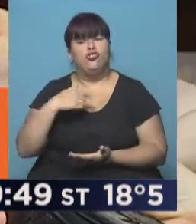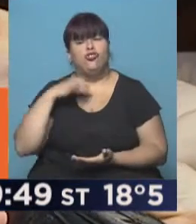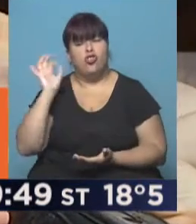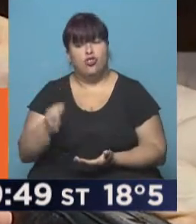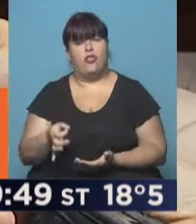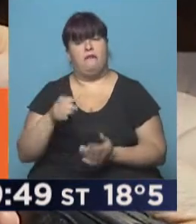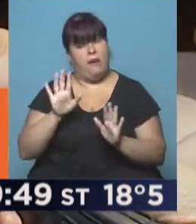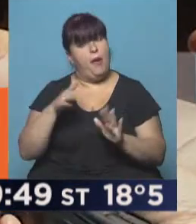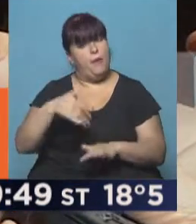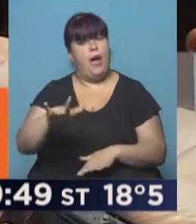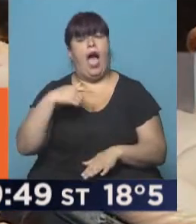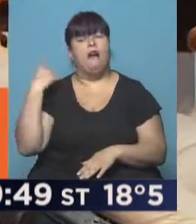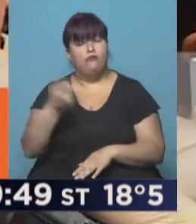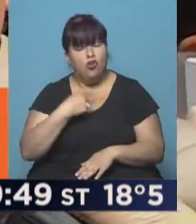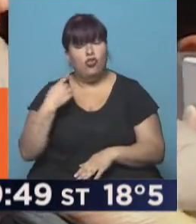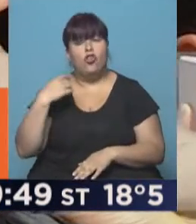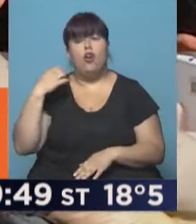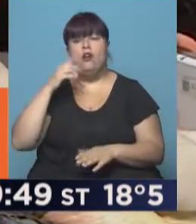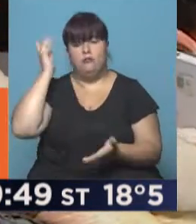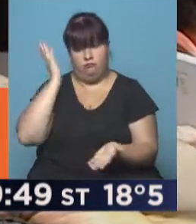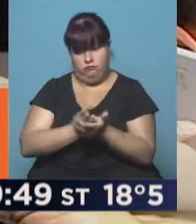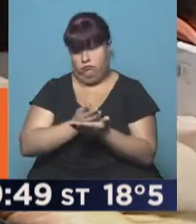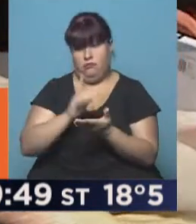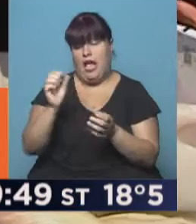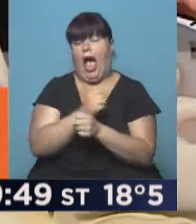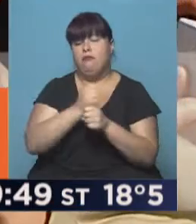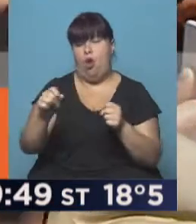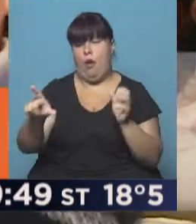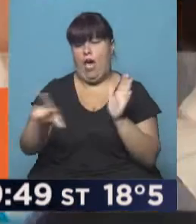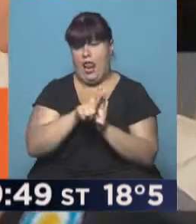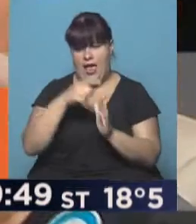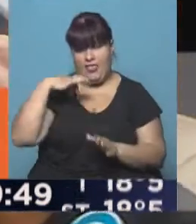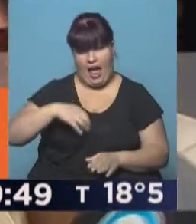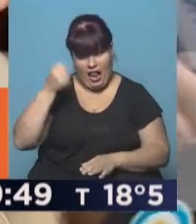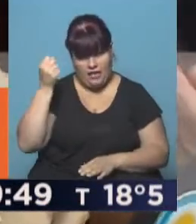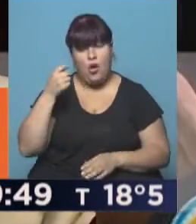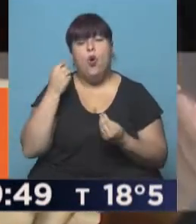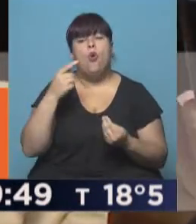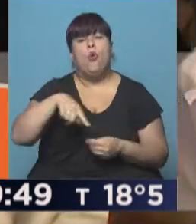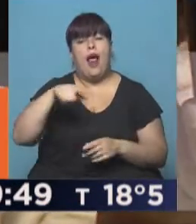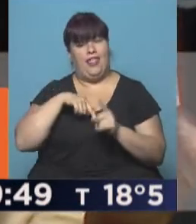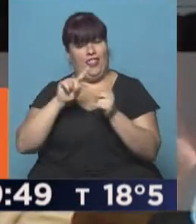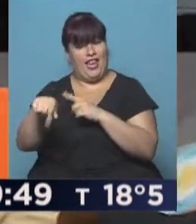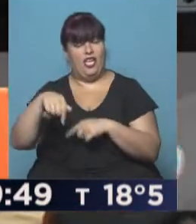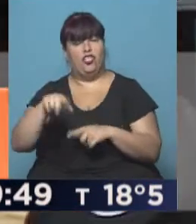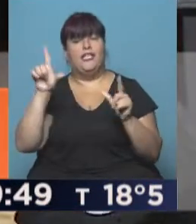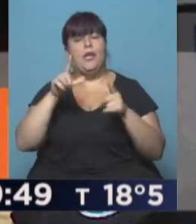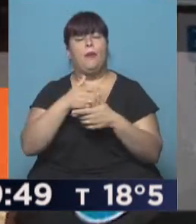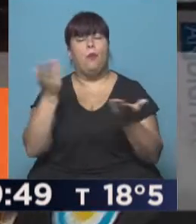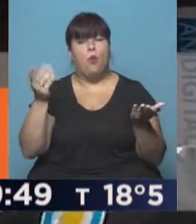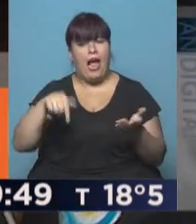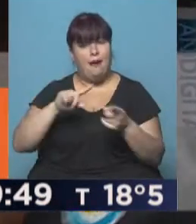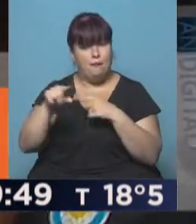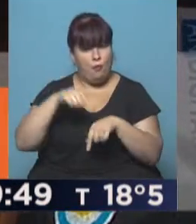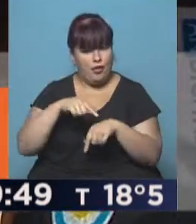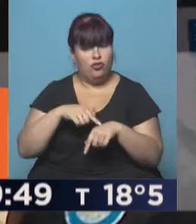y así va a ser que vamos a tener ya la sanción de la ley de impuestos a las ganancias. ¿Cuál es la voluntad, senador, estamos en vivo para la televisión